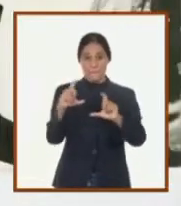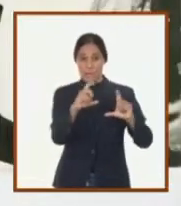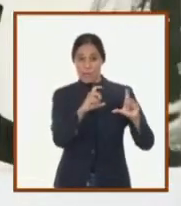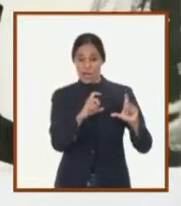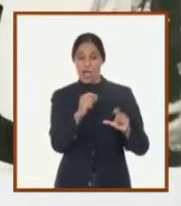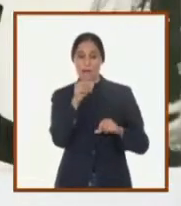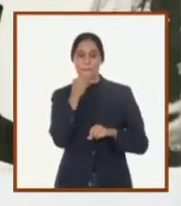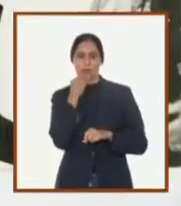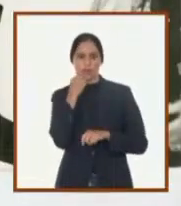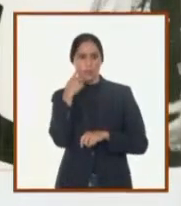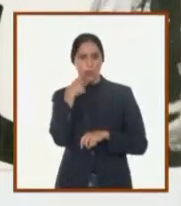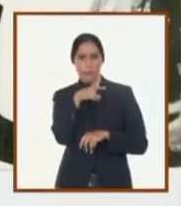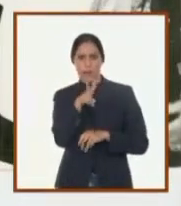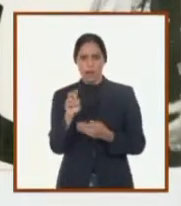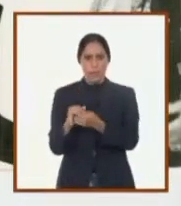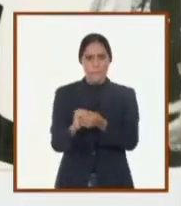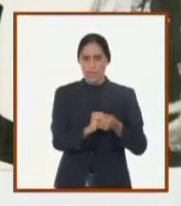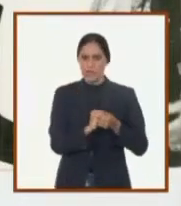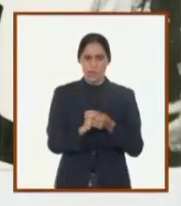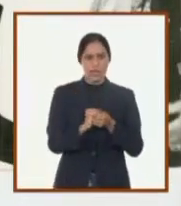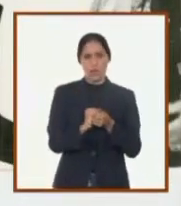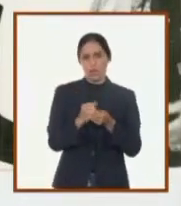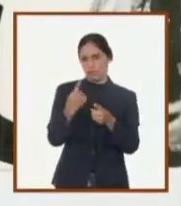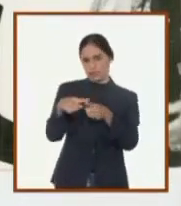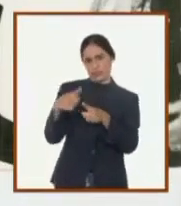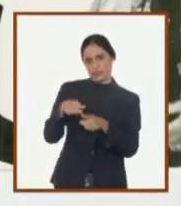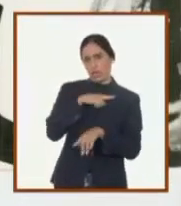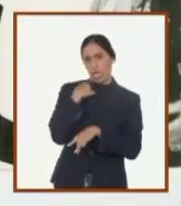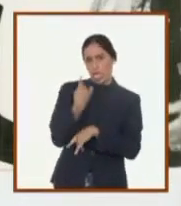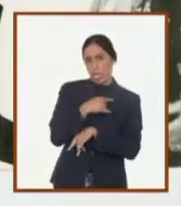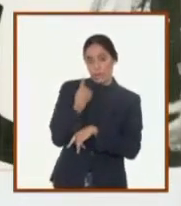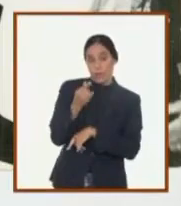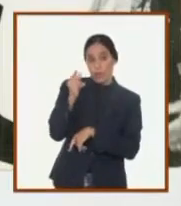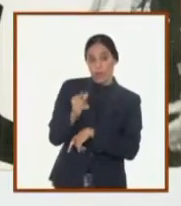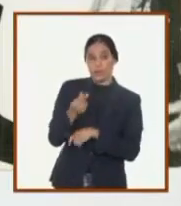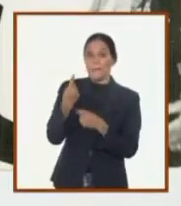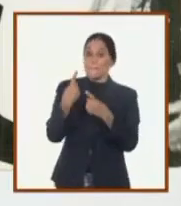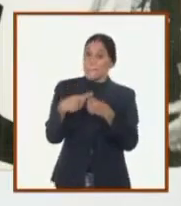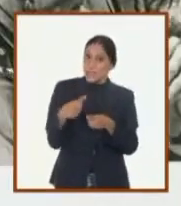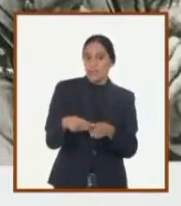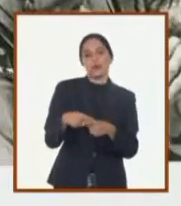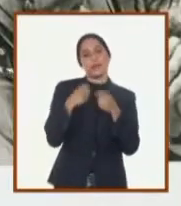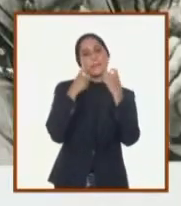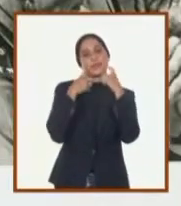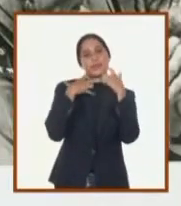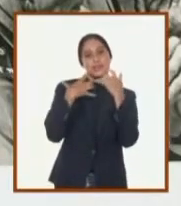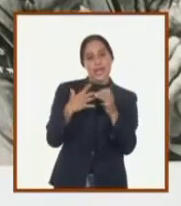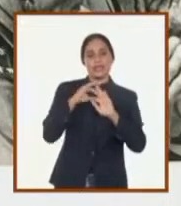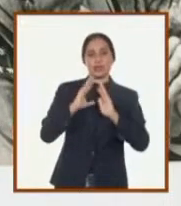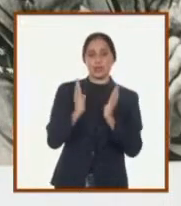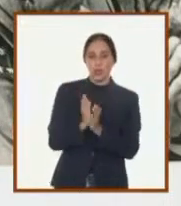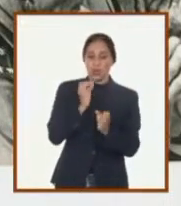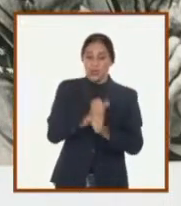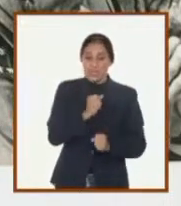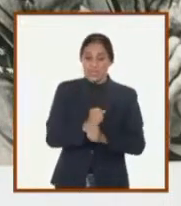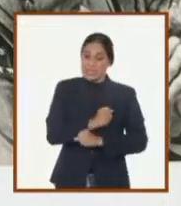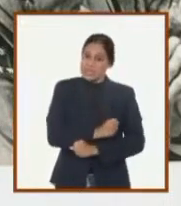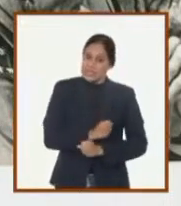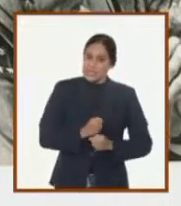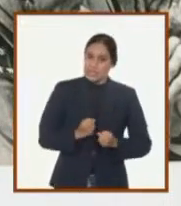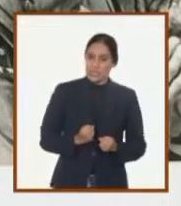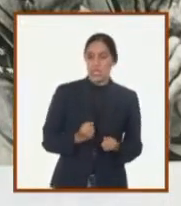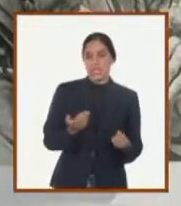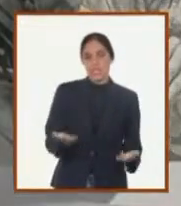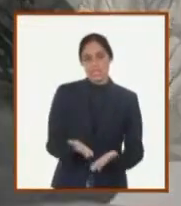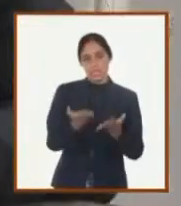podemos ver compañeros que bueno ya muchos de ellos han fallecido pero que dieron realmente todo de sí por el desarrollo de